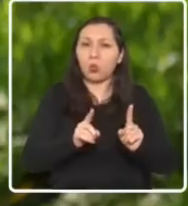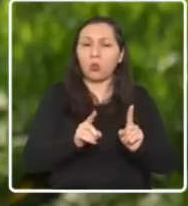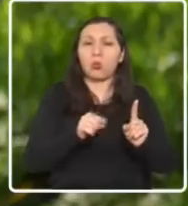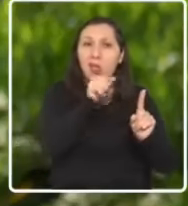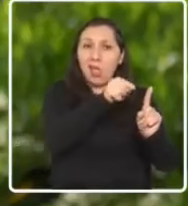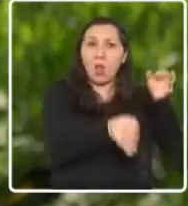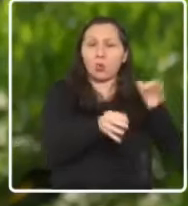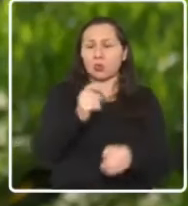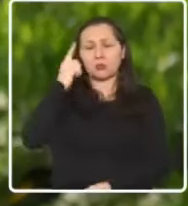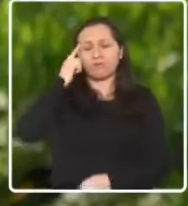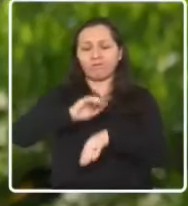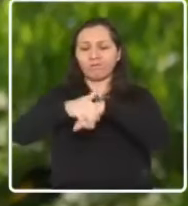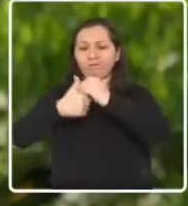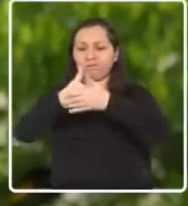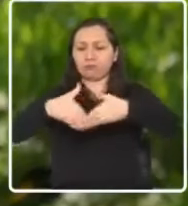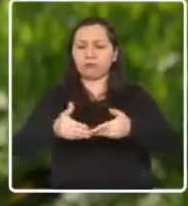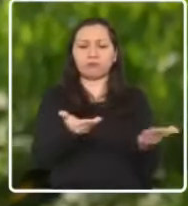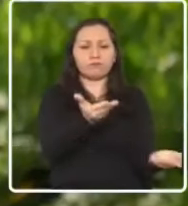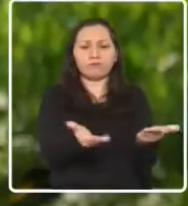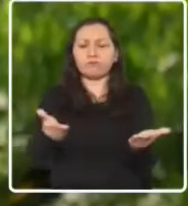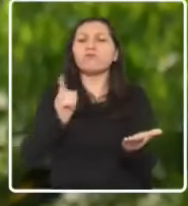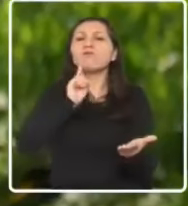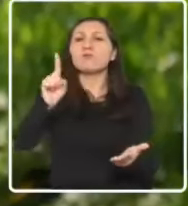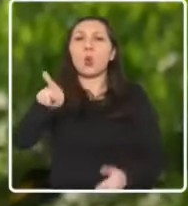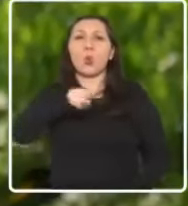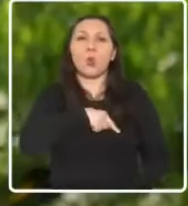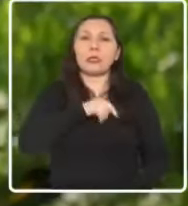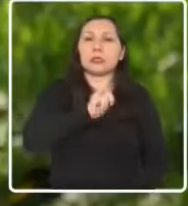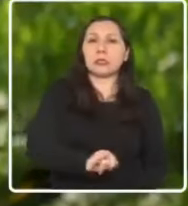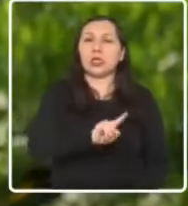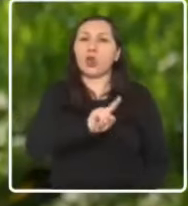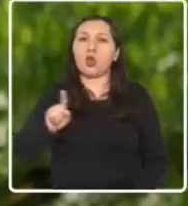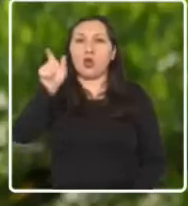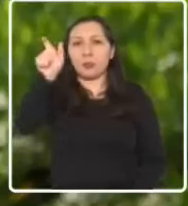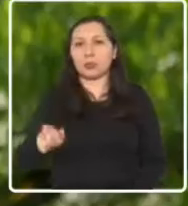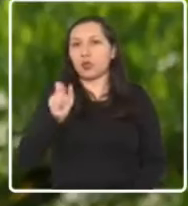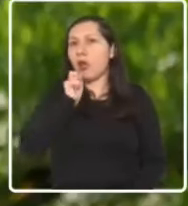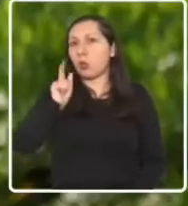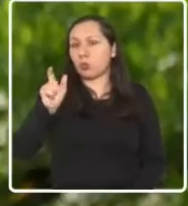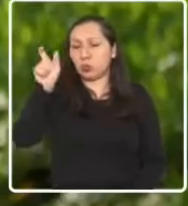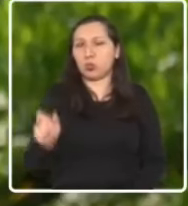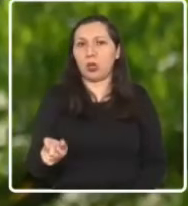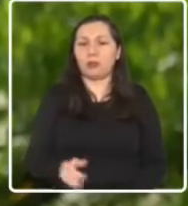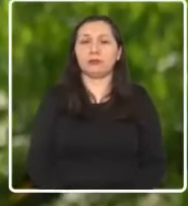determinar de manera imparcial la culpabilidad o no del acusado.